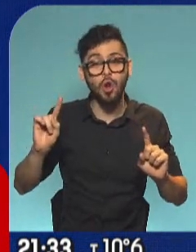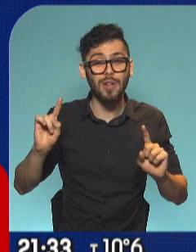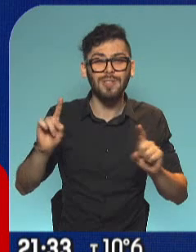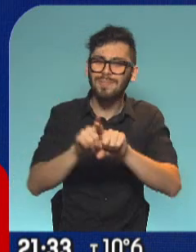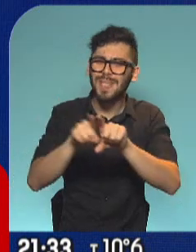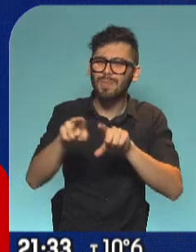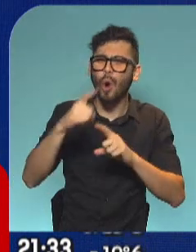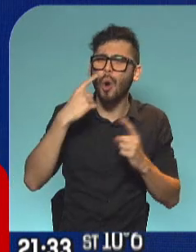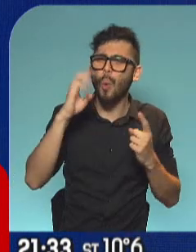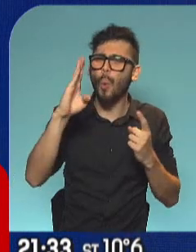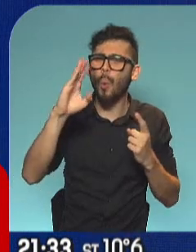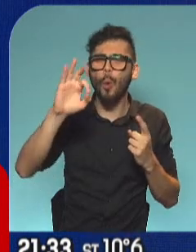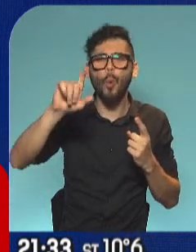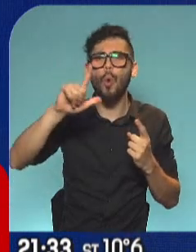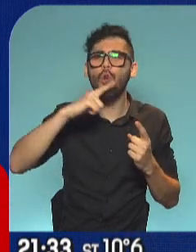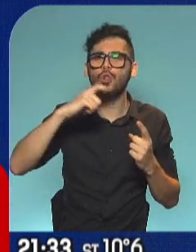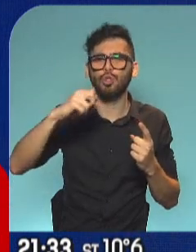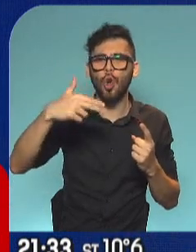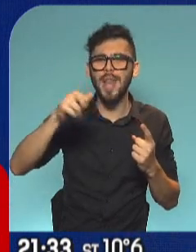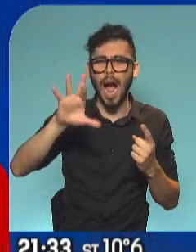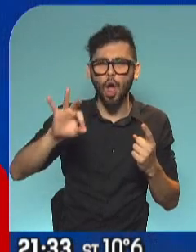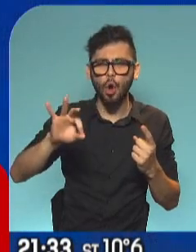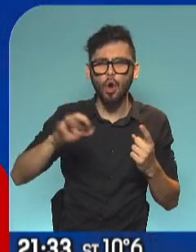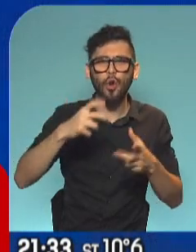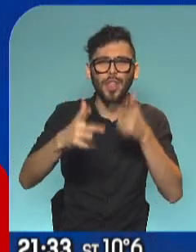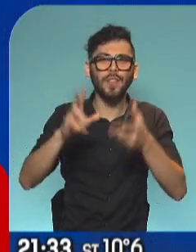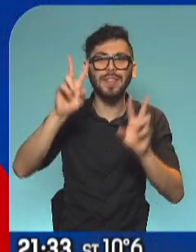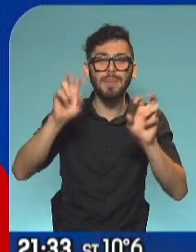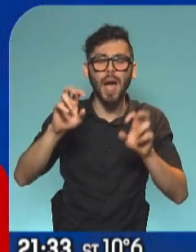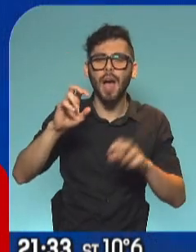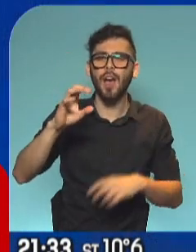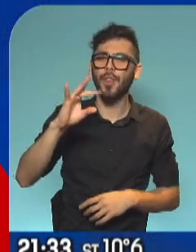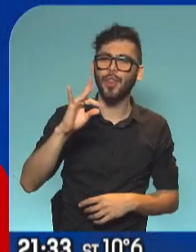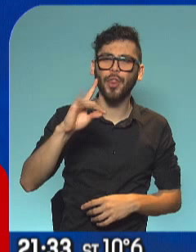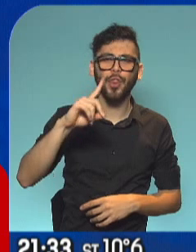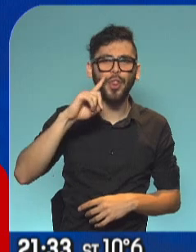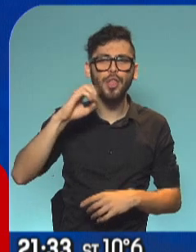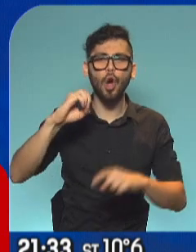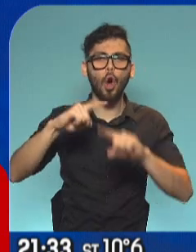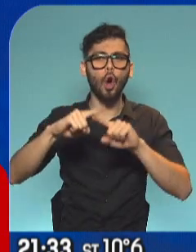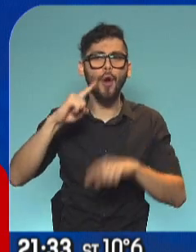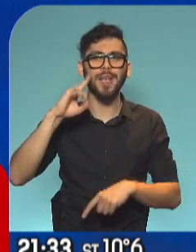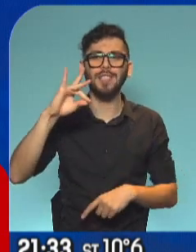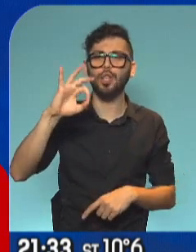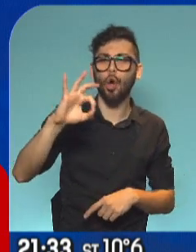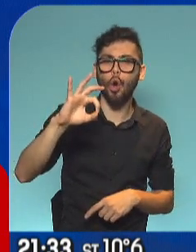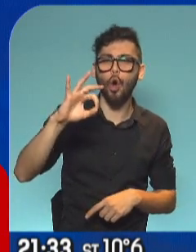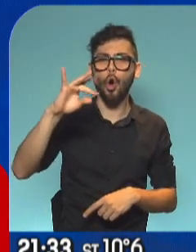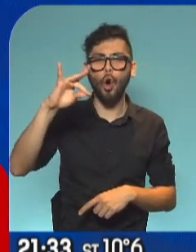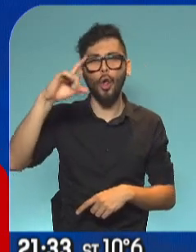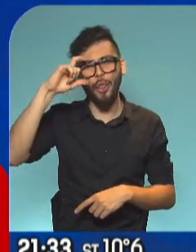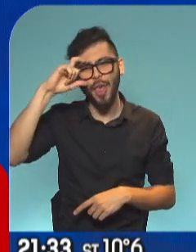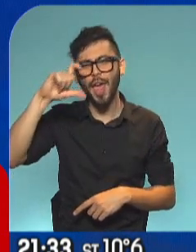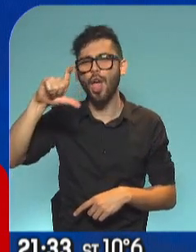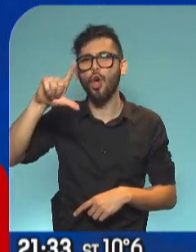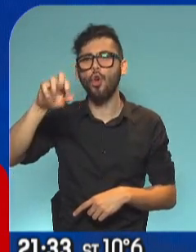Jair Bolsonaro, ¿habló de tomar dióxido de cloro? Trump habló, ¿te acordás de esa lavandina? La